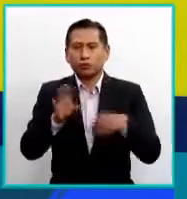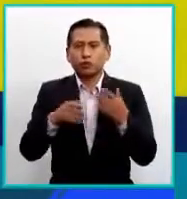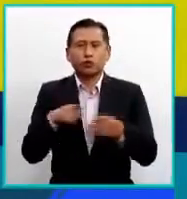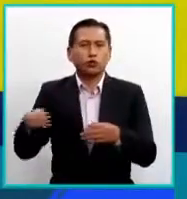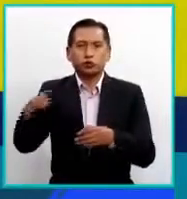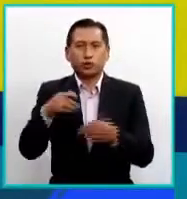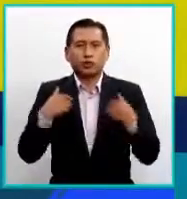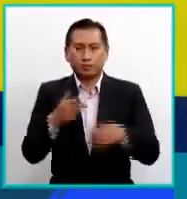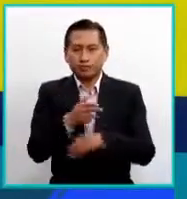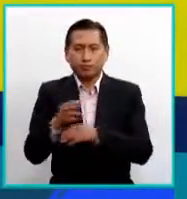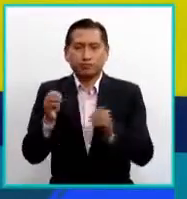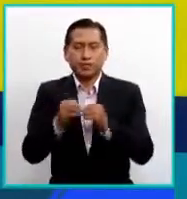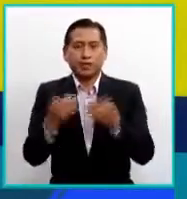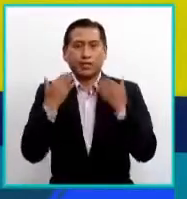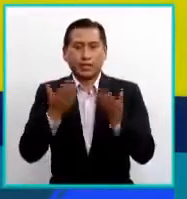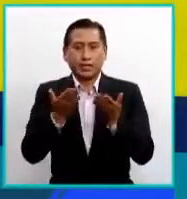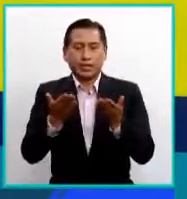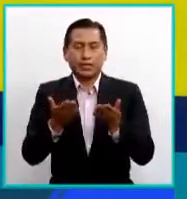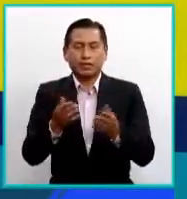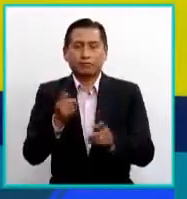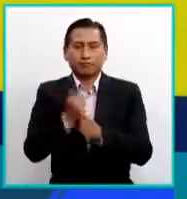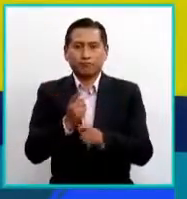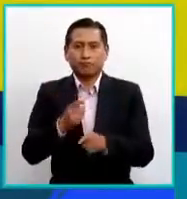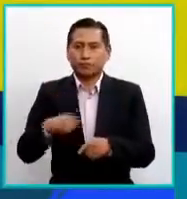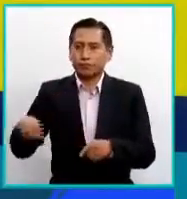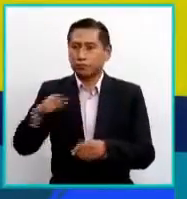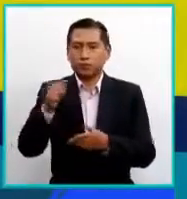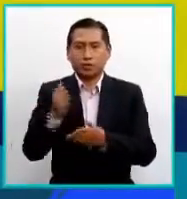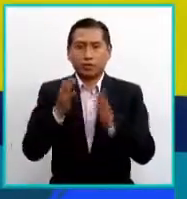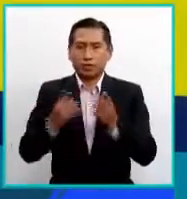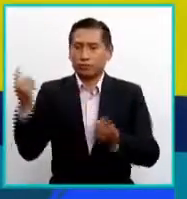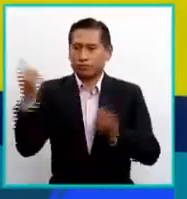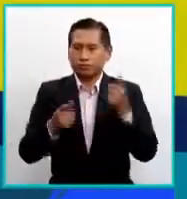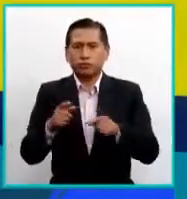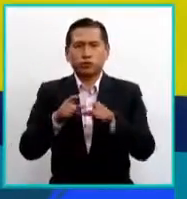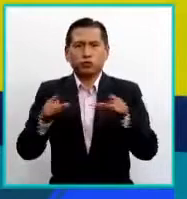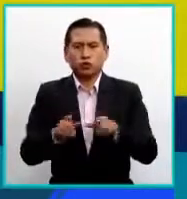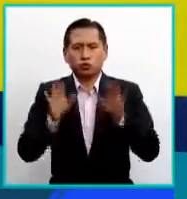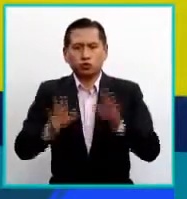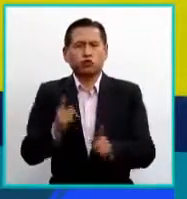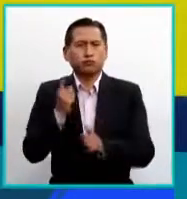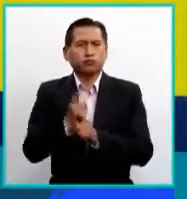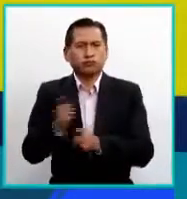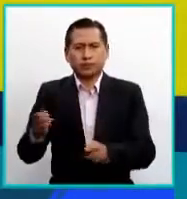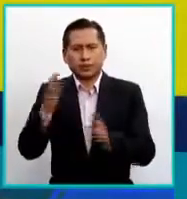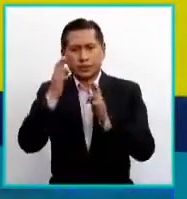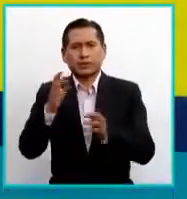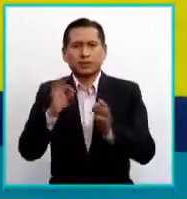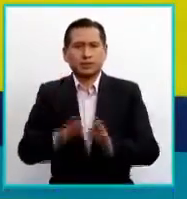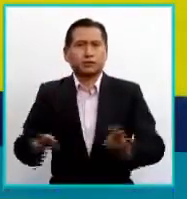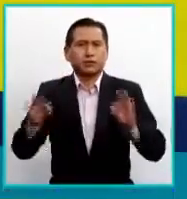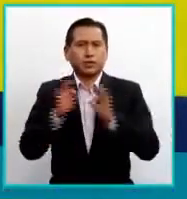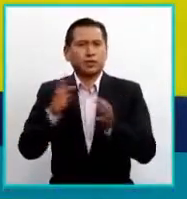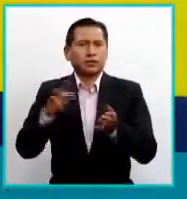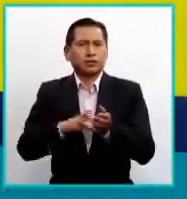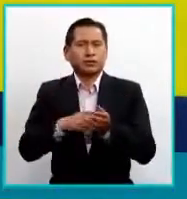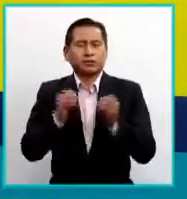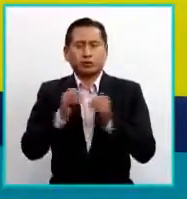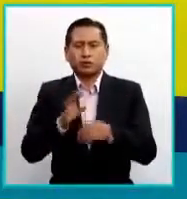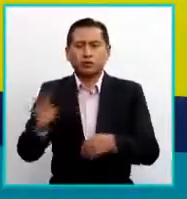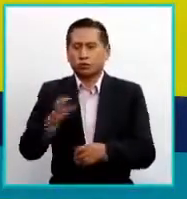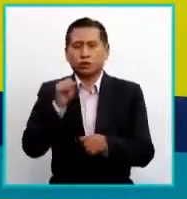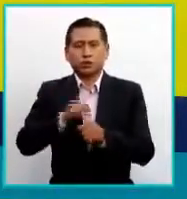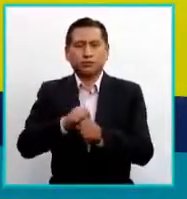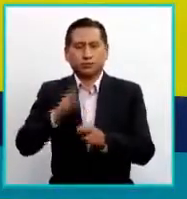todos los que están detrás de cámara, gracias por lograr que los artistas tengan su lugar, tengan su espacio y sean realmente reconocidos y honrados por su